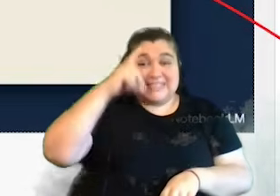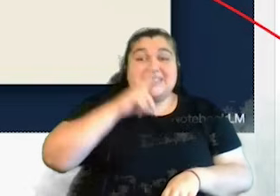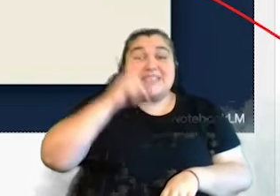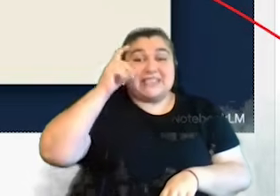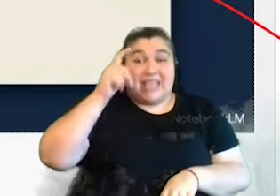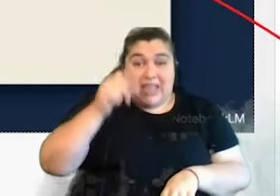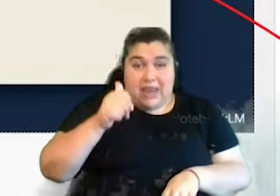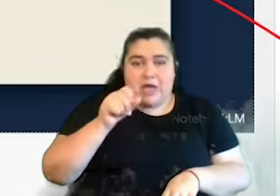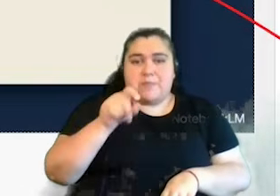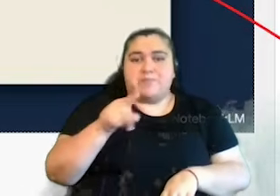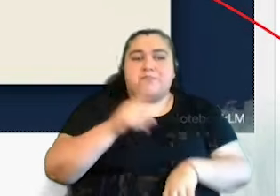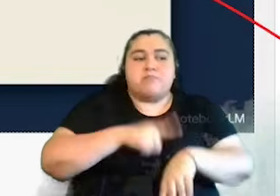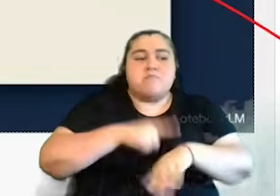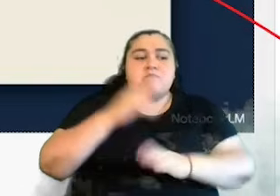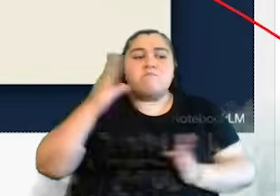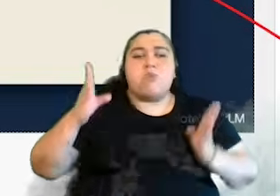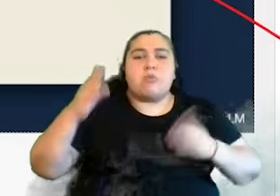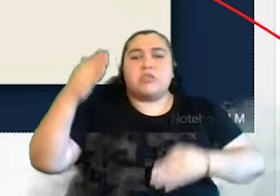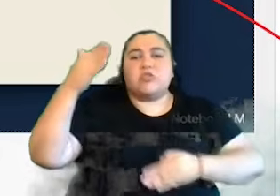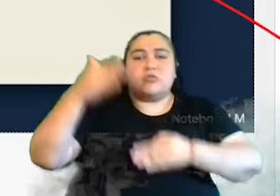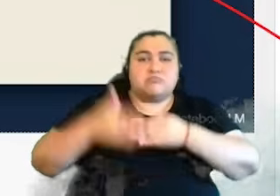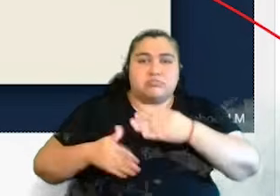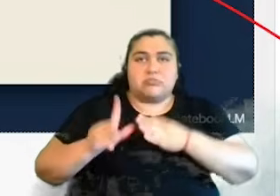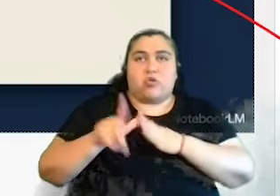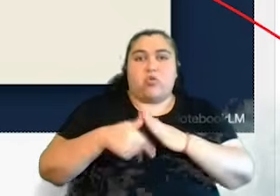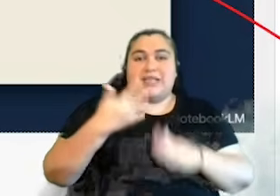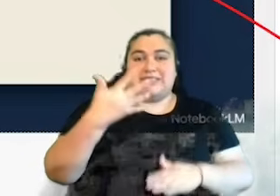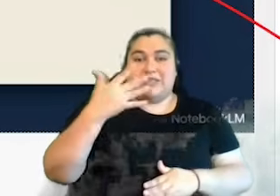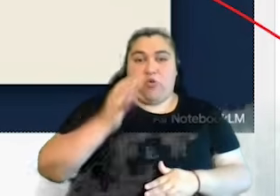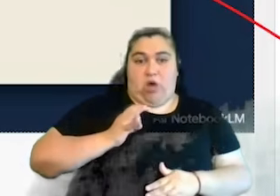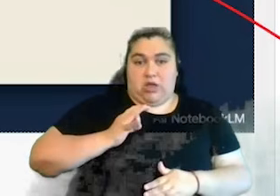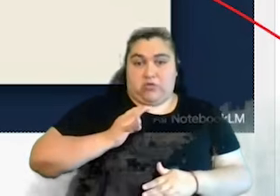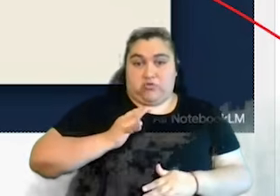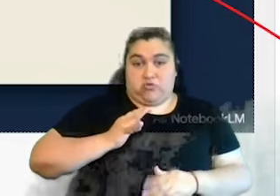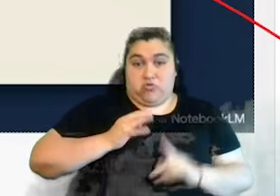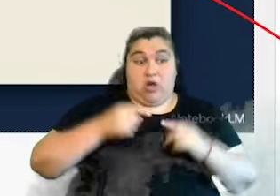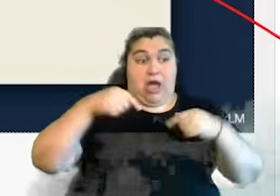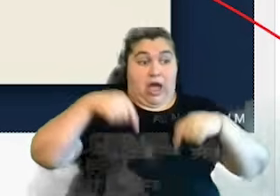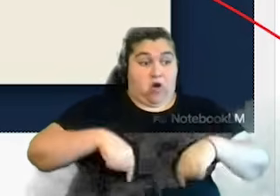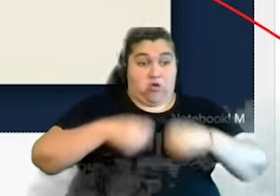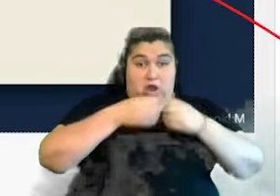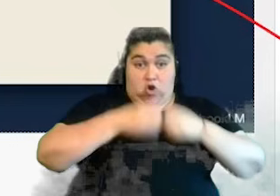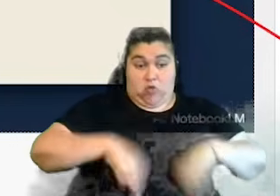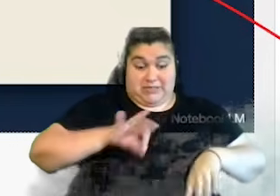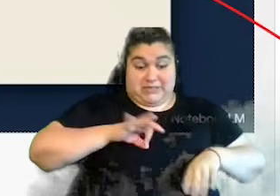la prescripción tributaria era de 5 años y a partir de este año se va a reducir a 3.